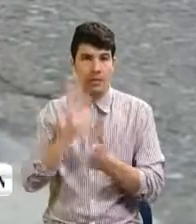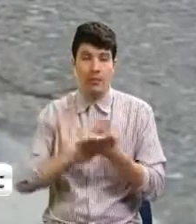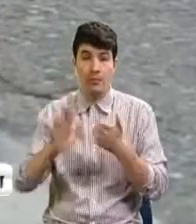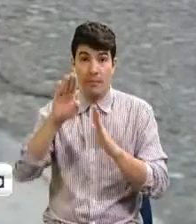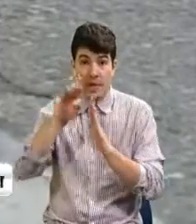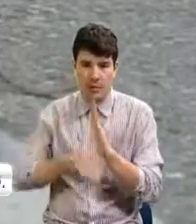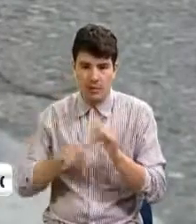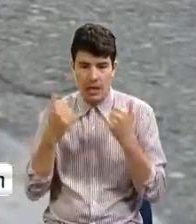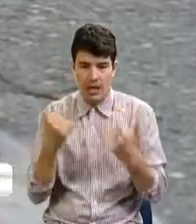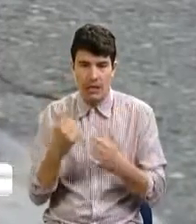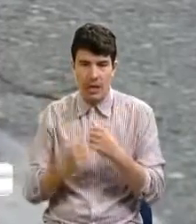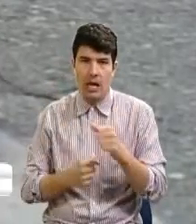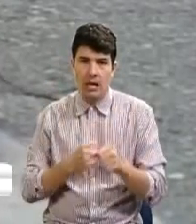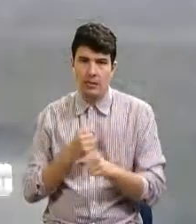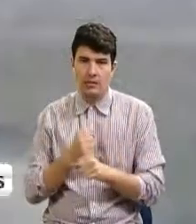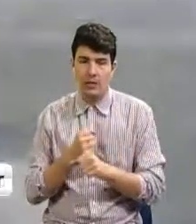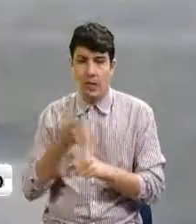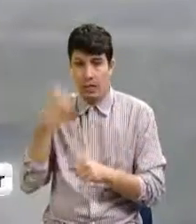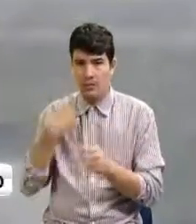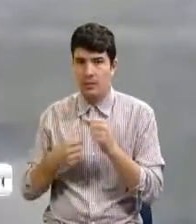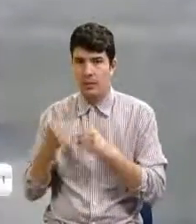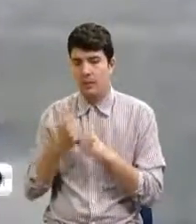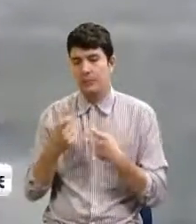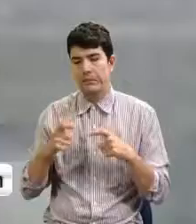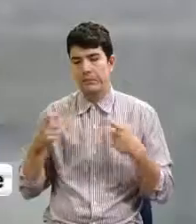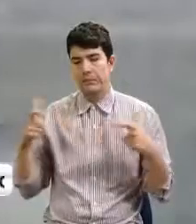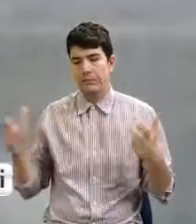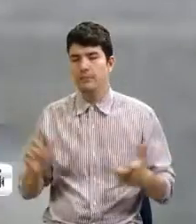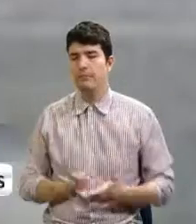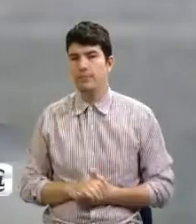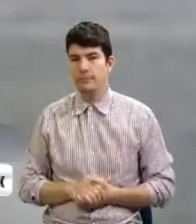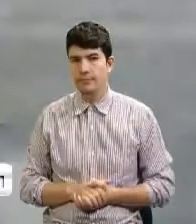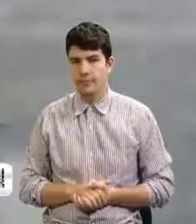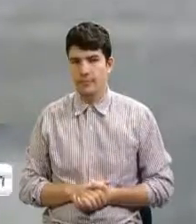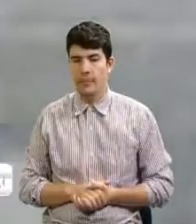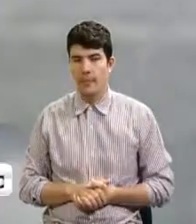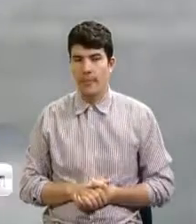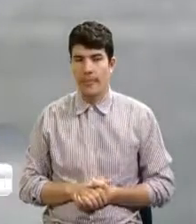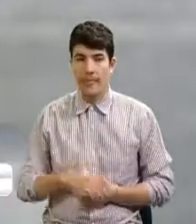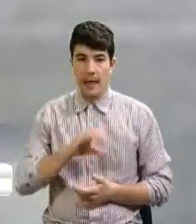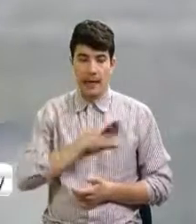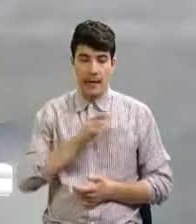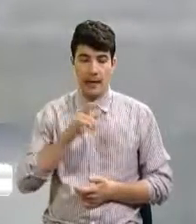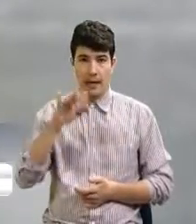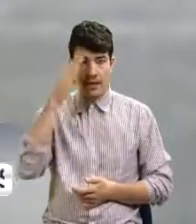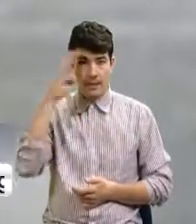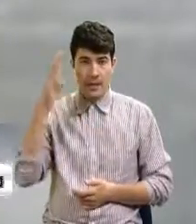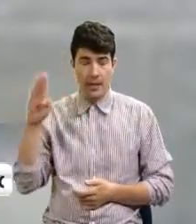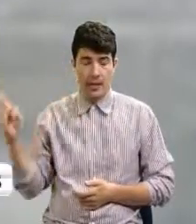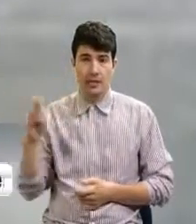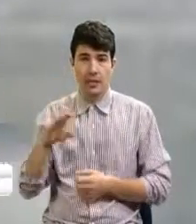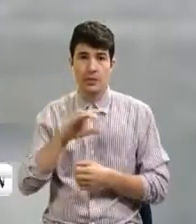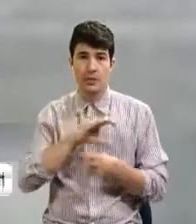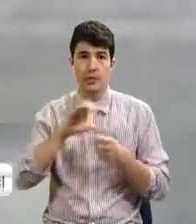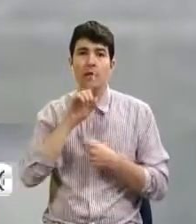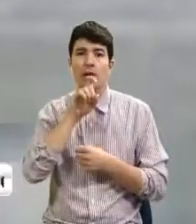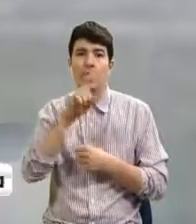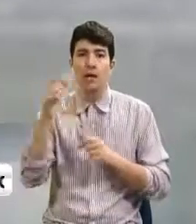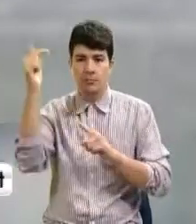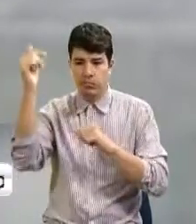área metropolitana de Valle de Aburrá, aumentaron en un 0.5%. Cali, Barranquilla, Bucaramanga